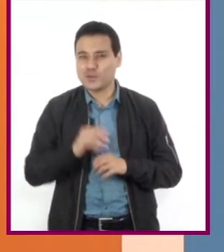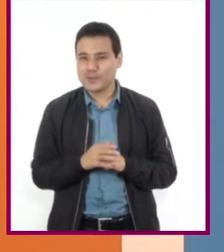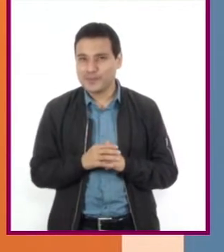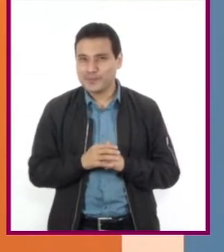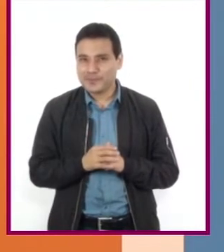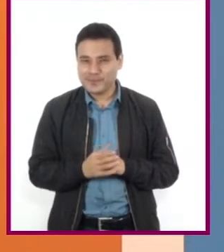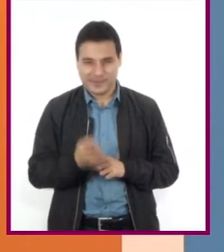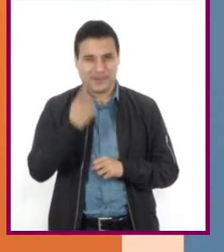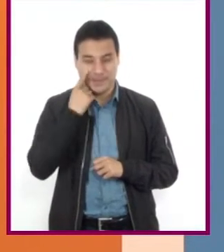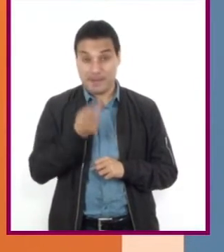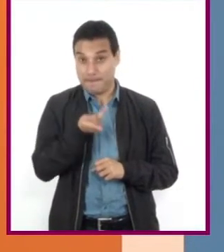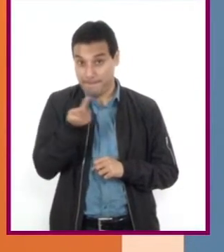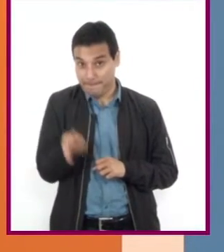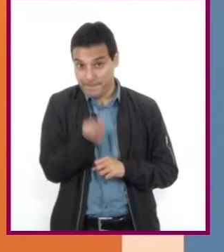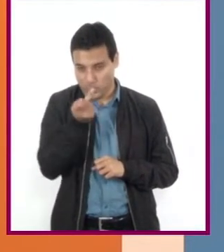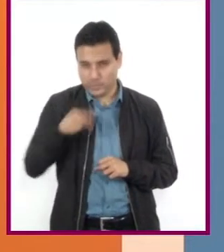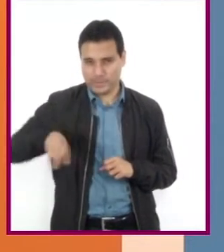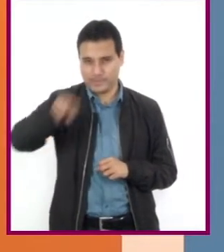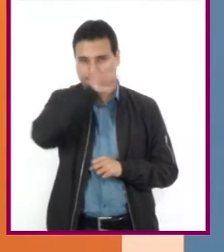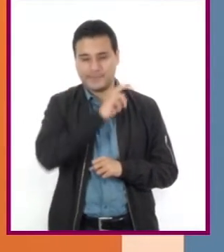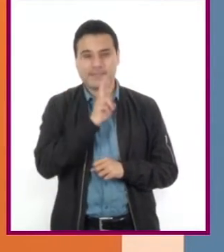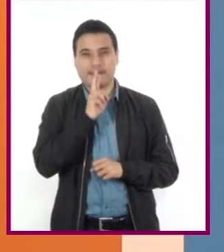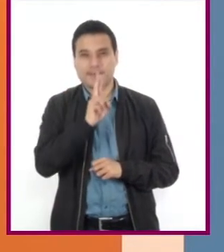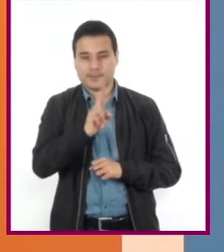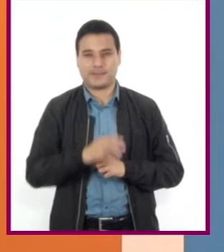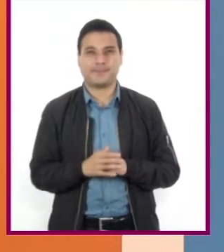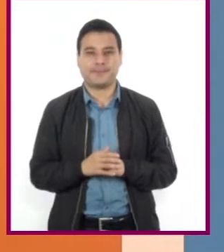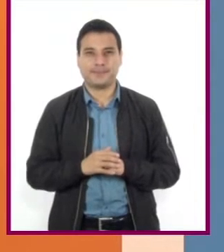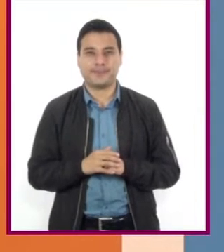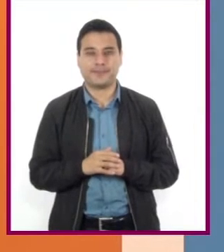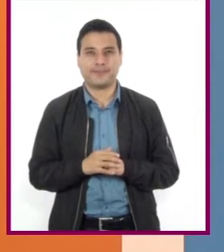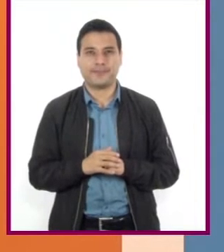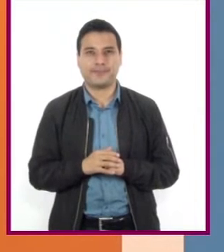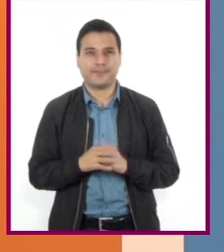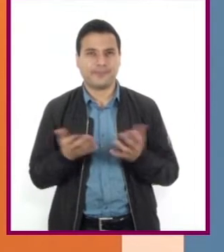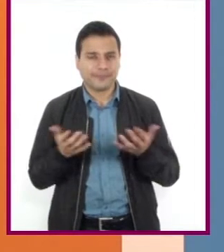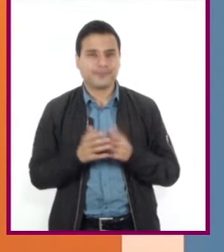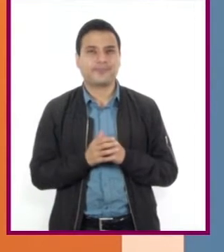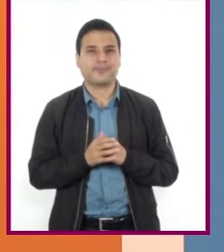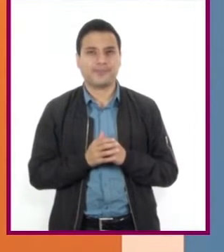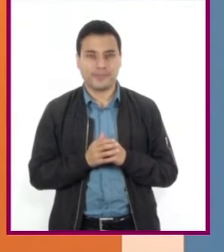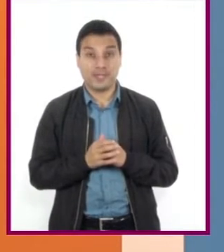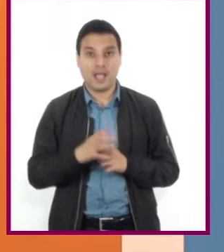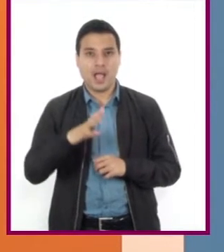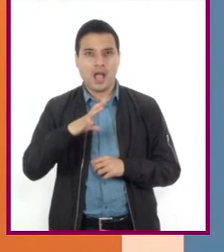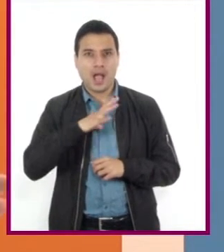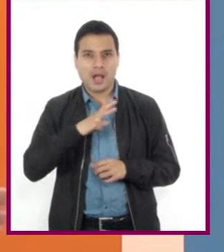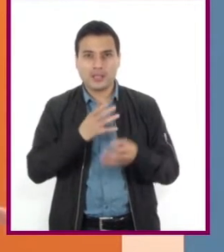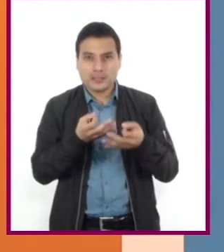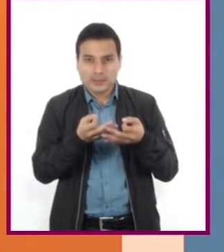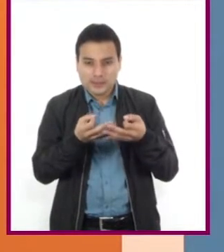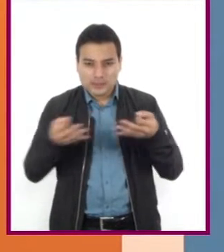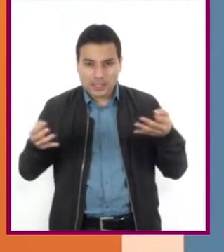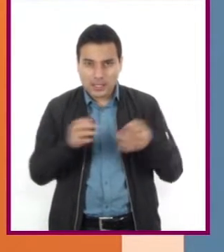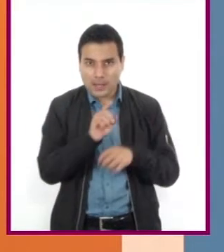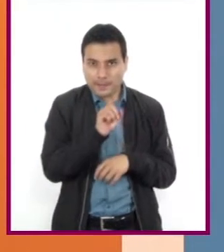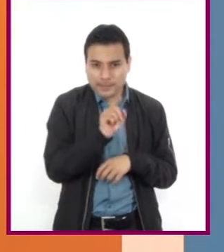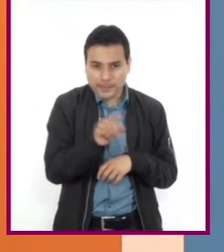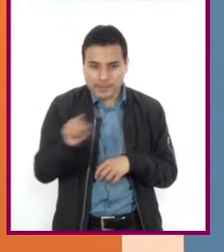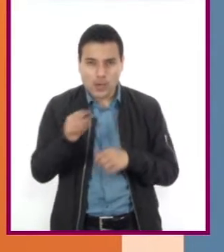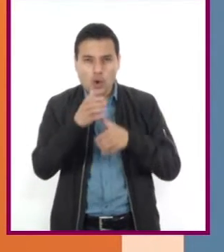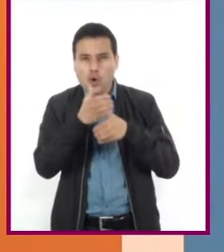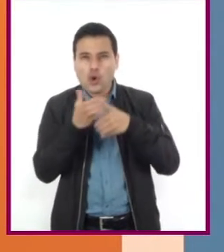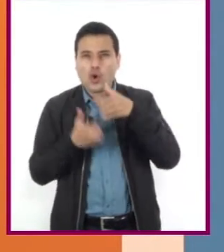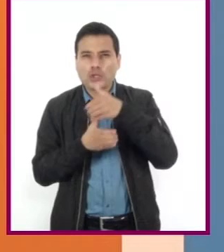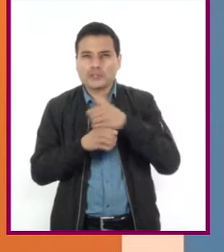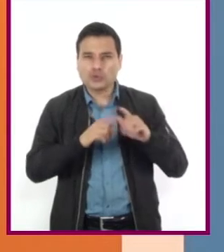la siguiente pregunta. ¿Qué restos materiales se han preservado hasta nuestros días de las prácticas culturales